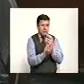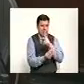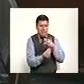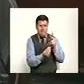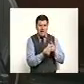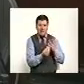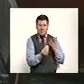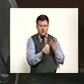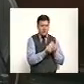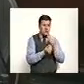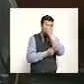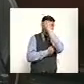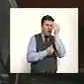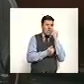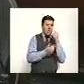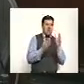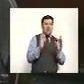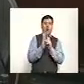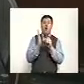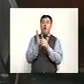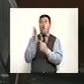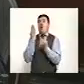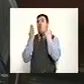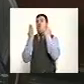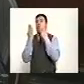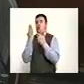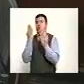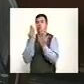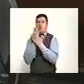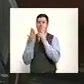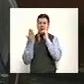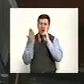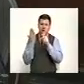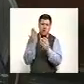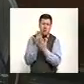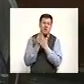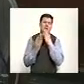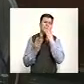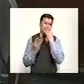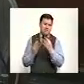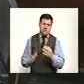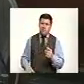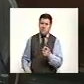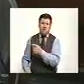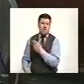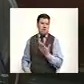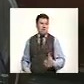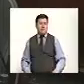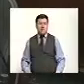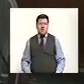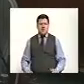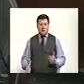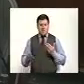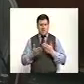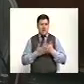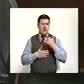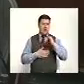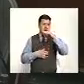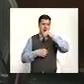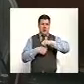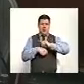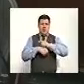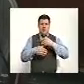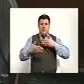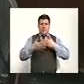nuevo criterio de la FARC a través de la JEP y la nueva unidad investigativa, que en realidad estará adscrita a esta, ya que será la JEP